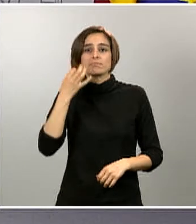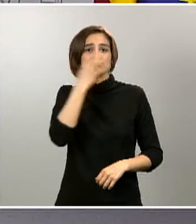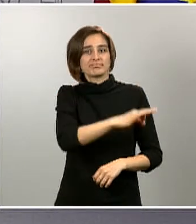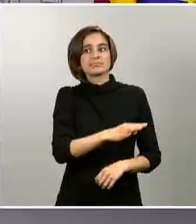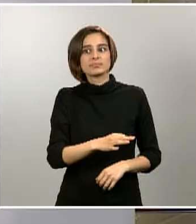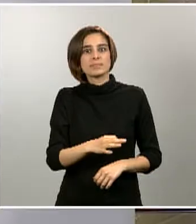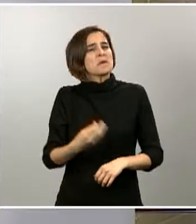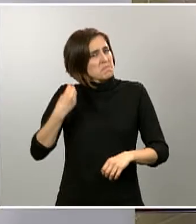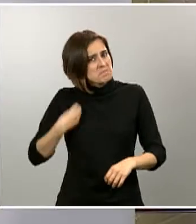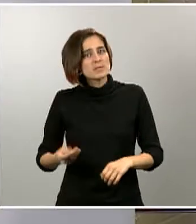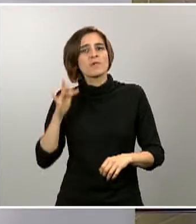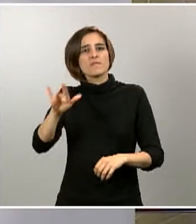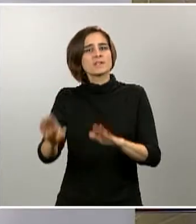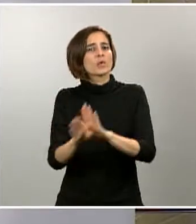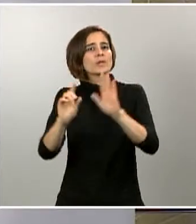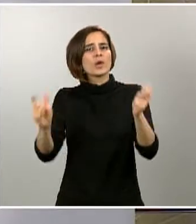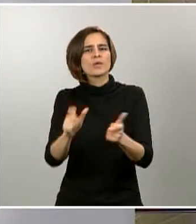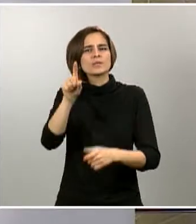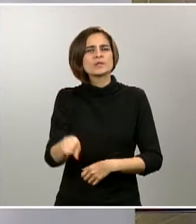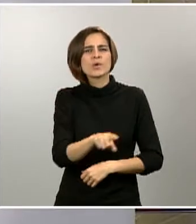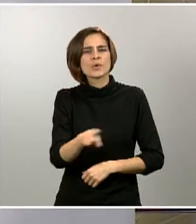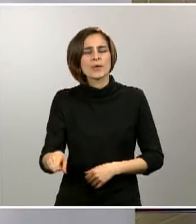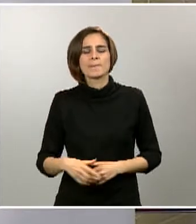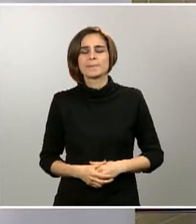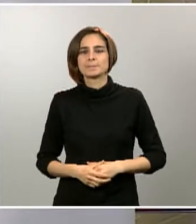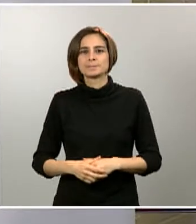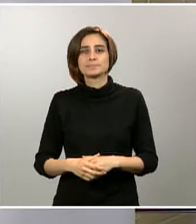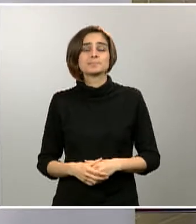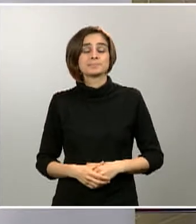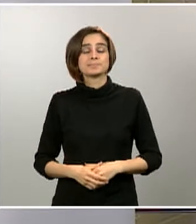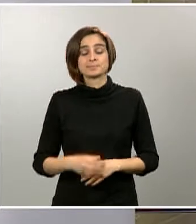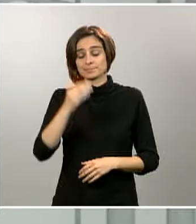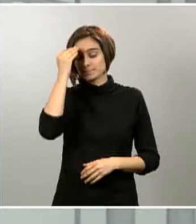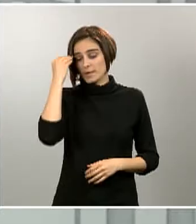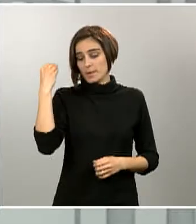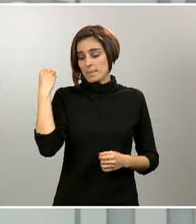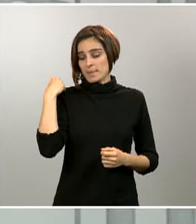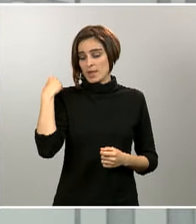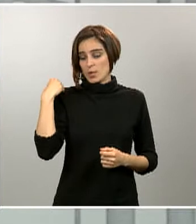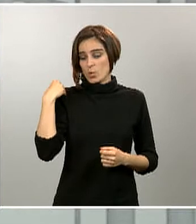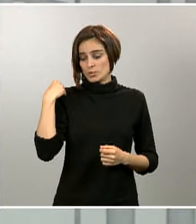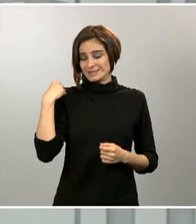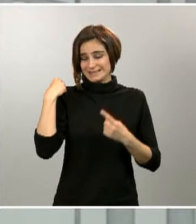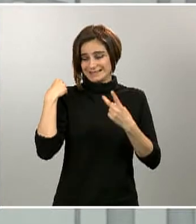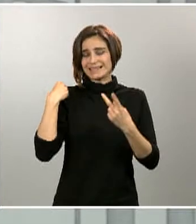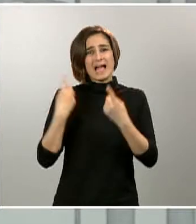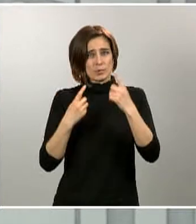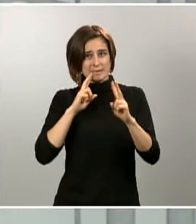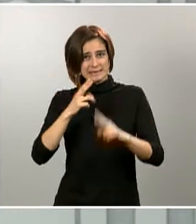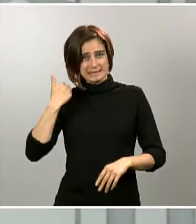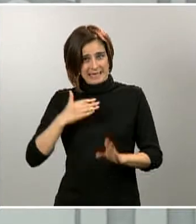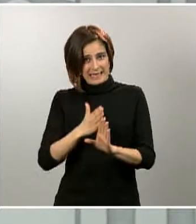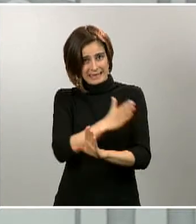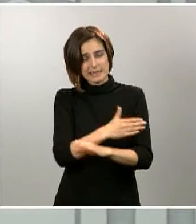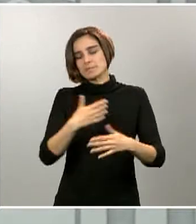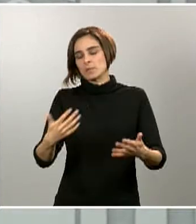creo que en la pregunta anterior algunas de las cuestiones planteadas las he comentado. Evidentemente, la ambición con la que acuda el Gobierno